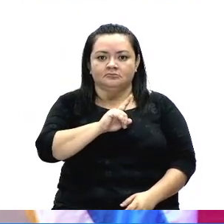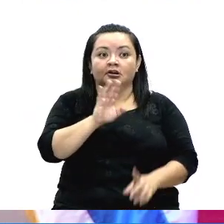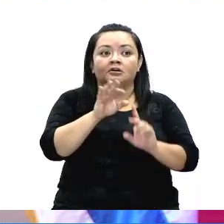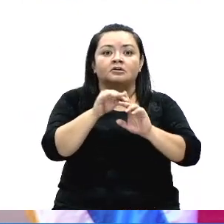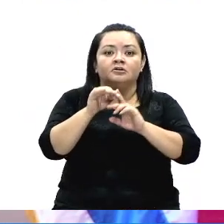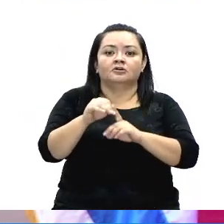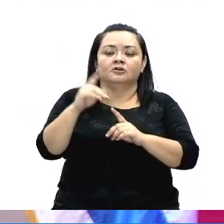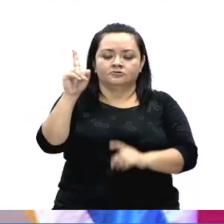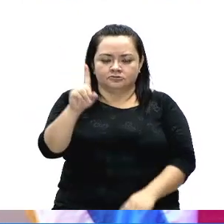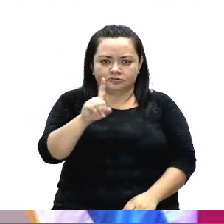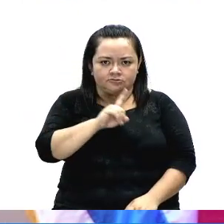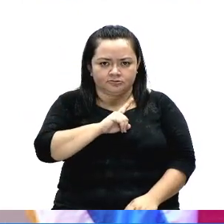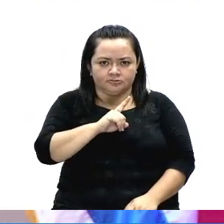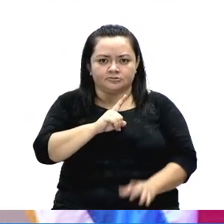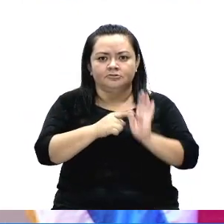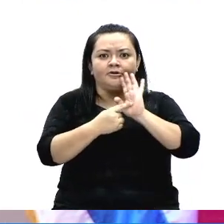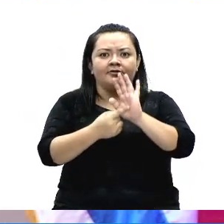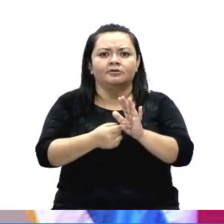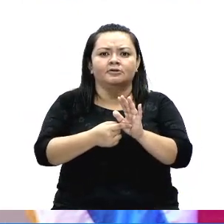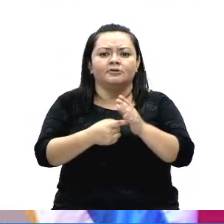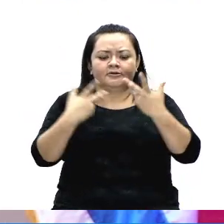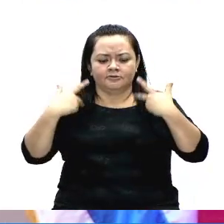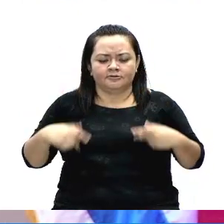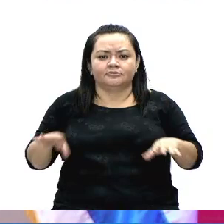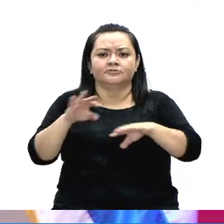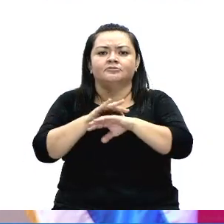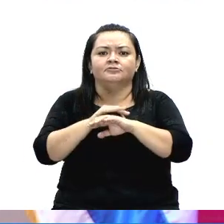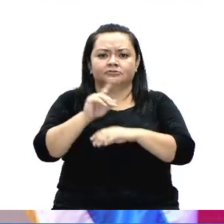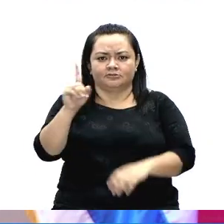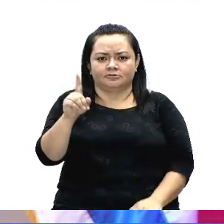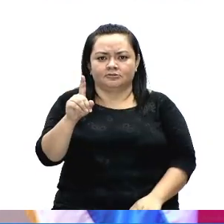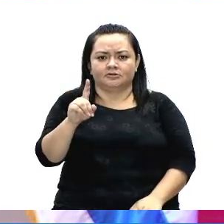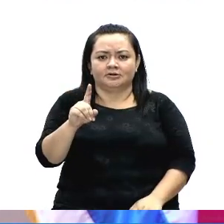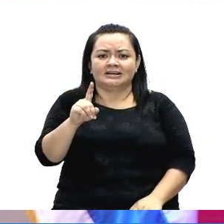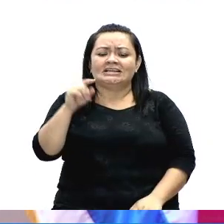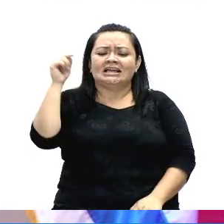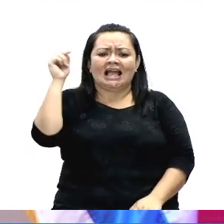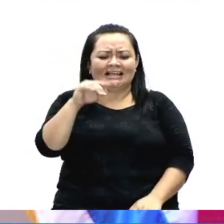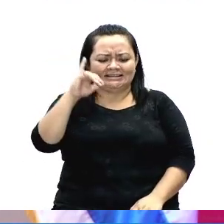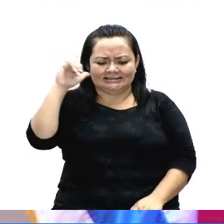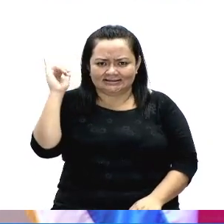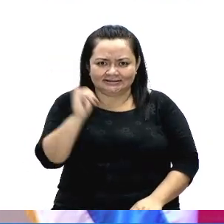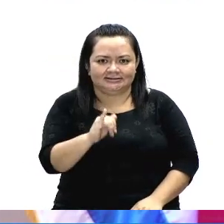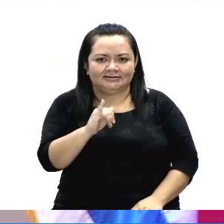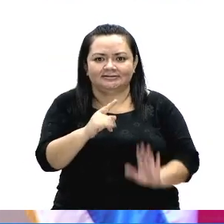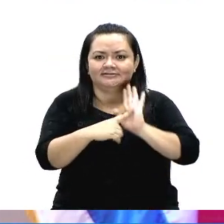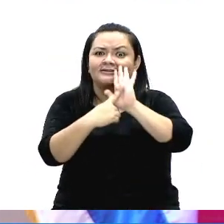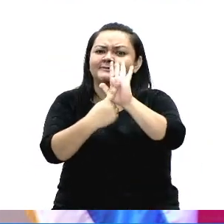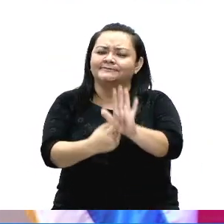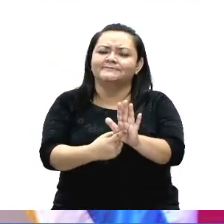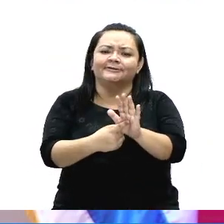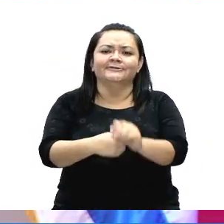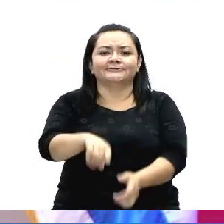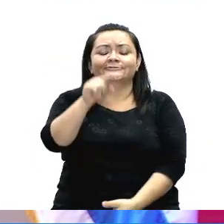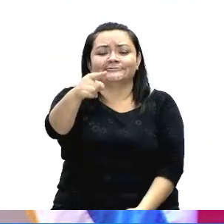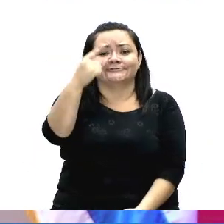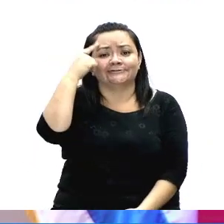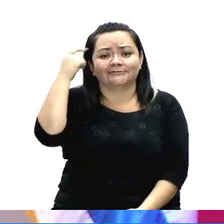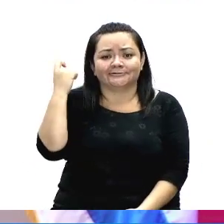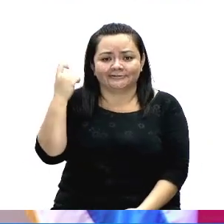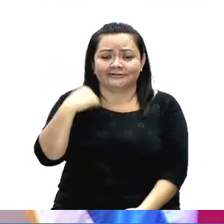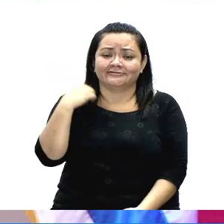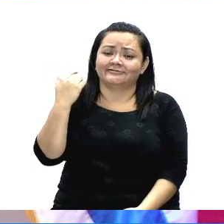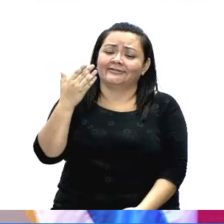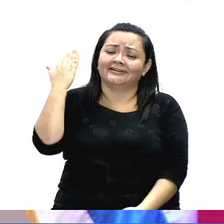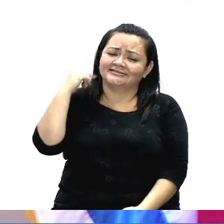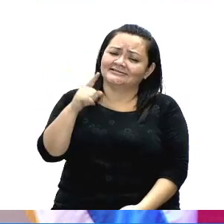en su cuerpo y te puso en el cuerpo de cristo y te dejo plantado allí y te puso allí te dice recuerda lo que yo he